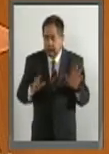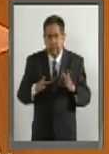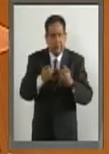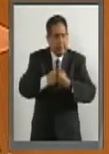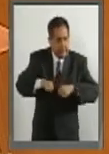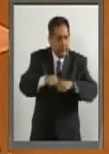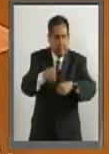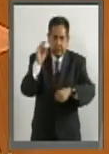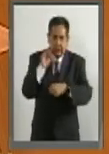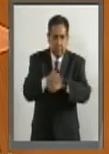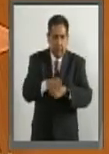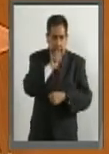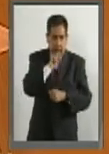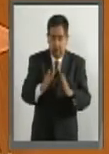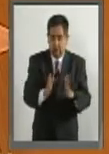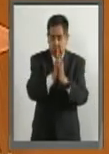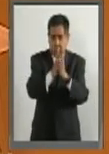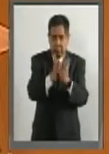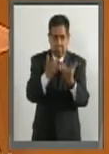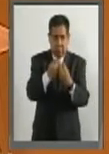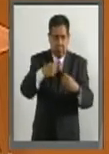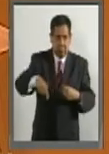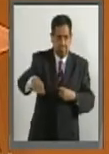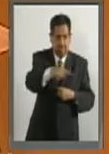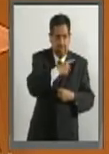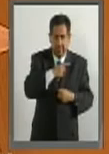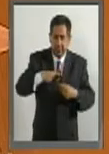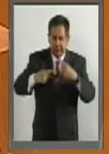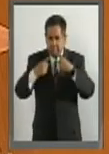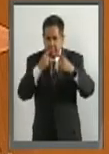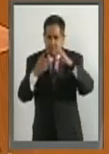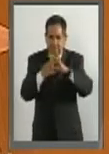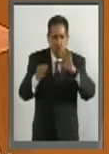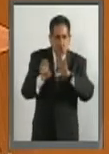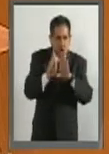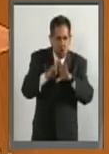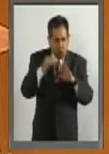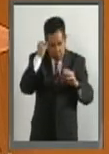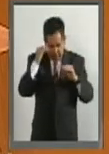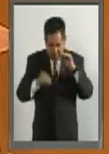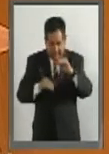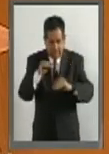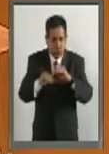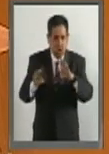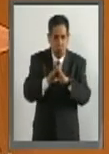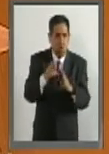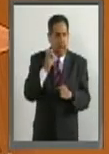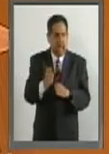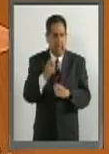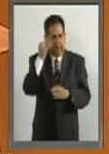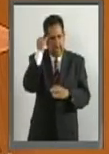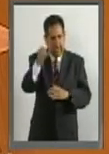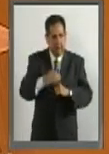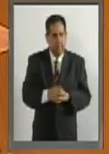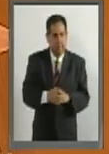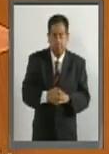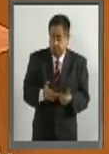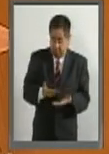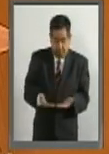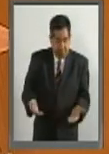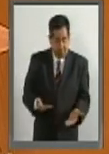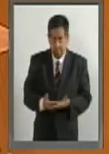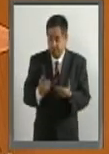es la misma sociedad a partir de la cual se debe discutir el método para construir este modelo. Hoy más que